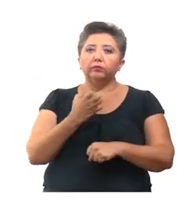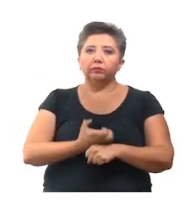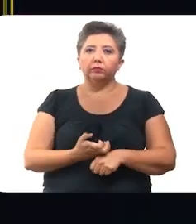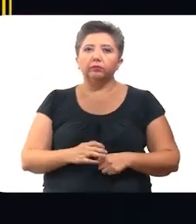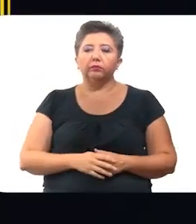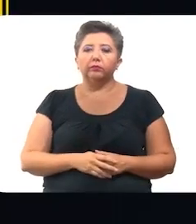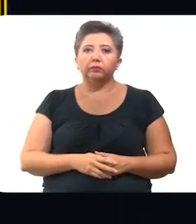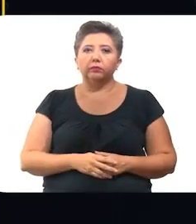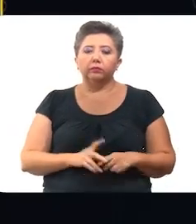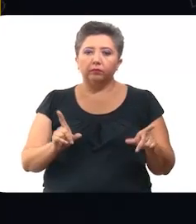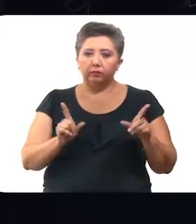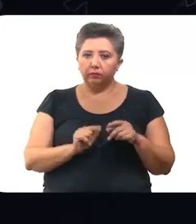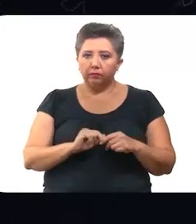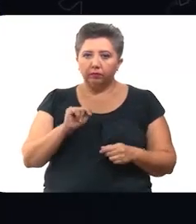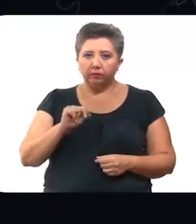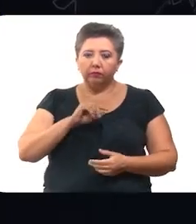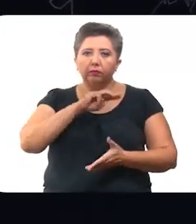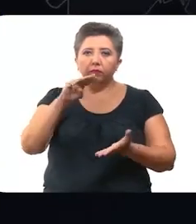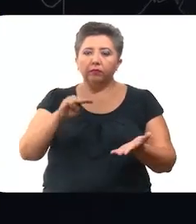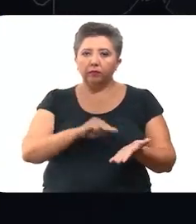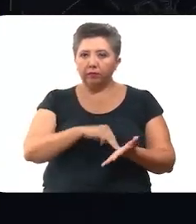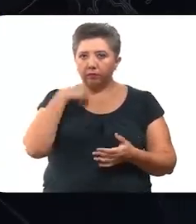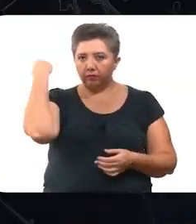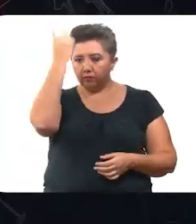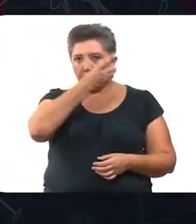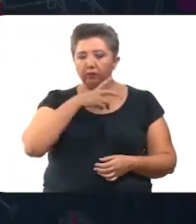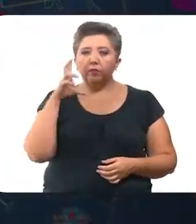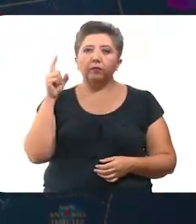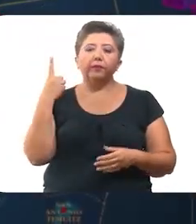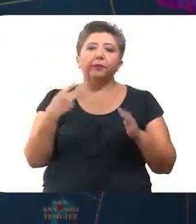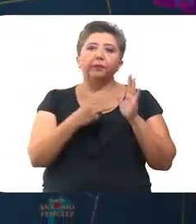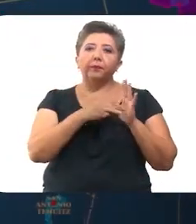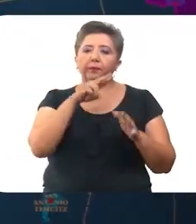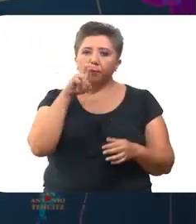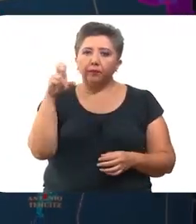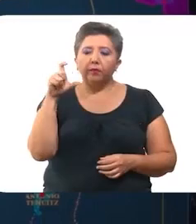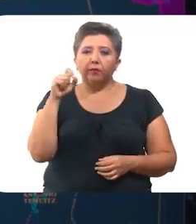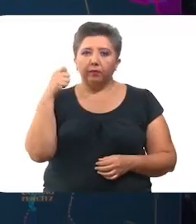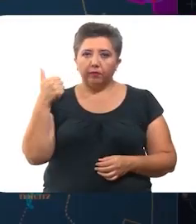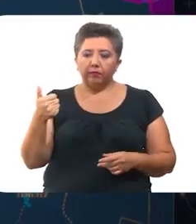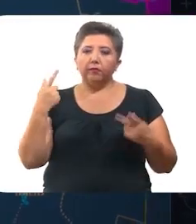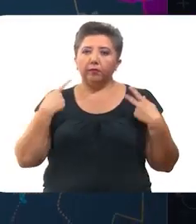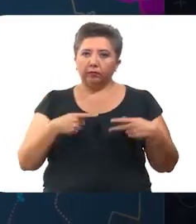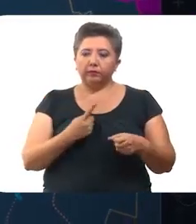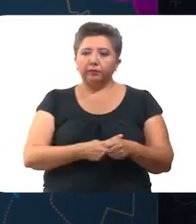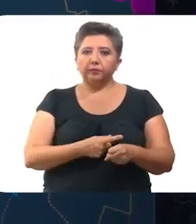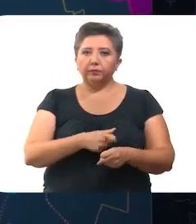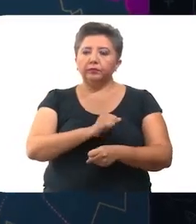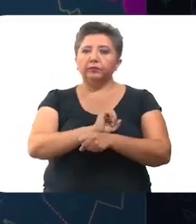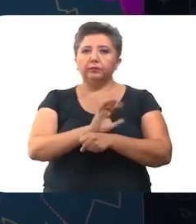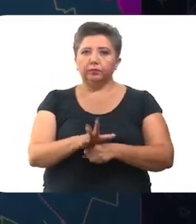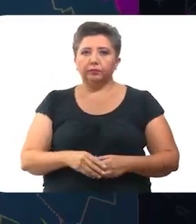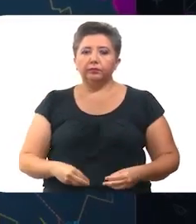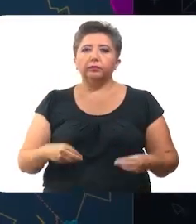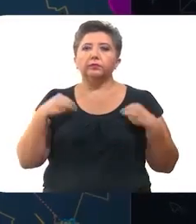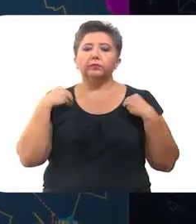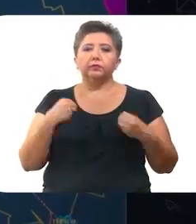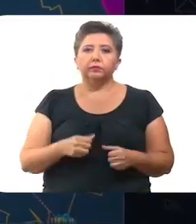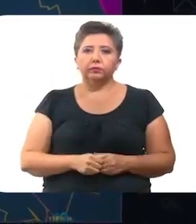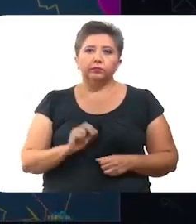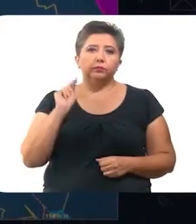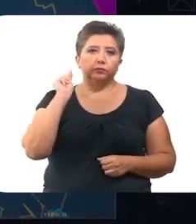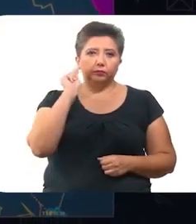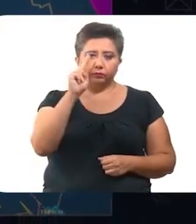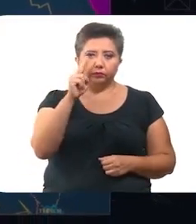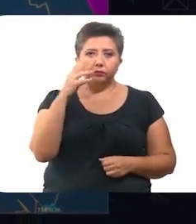estado. Específicamente en Mérida se han diagnosticado 31.226 personas contagiadas de coronavirus, que viven en